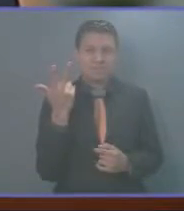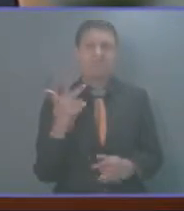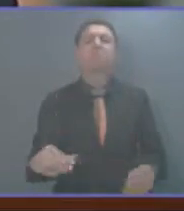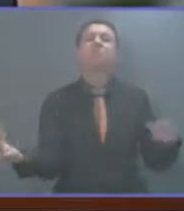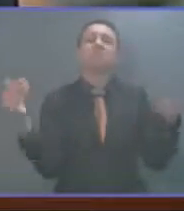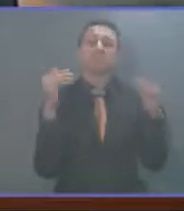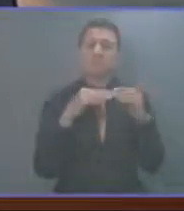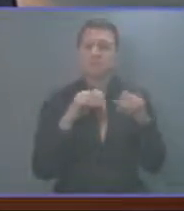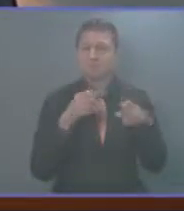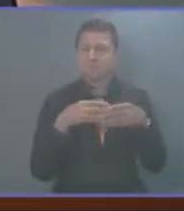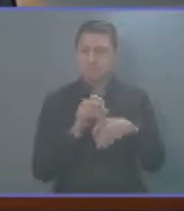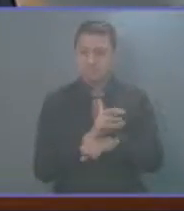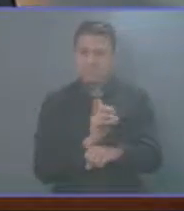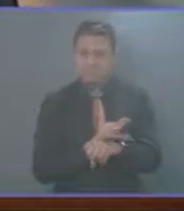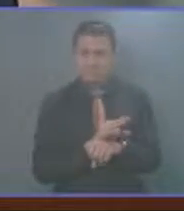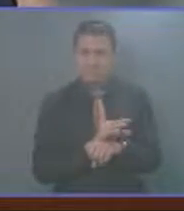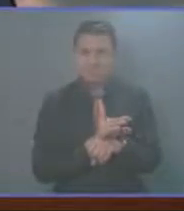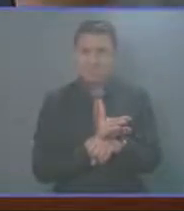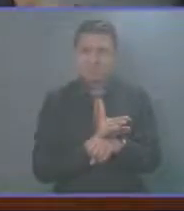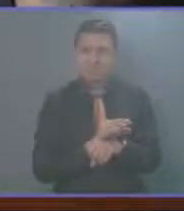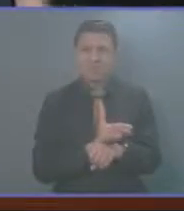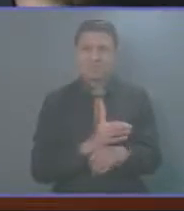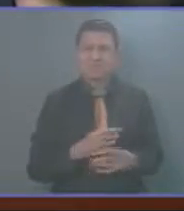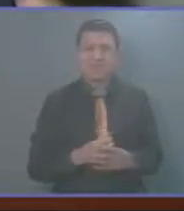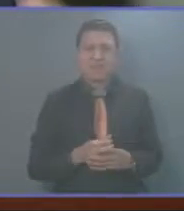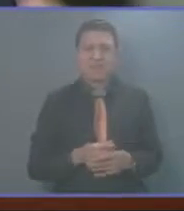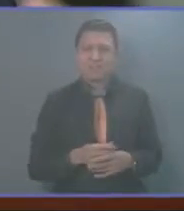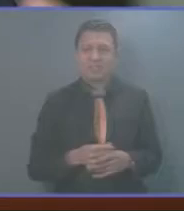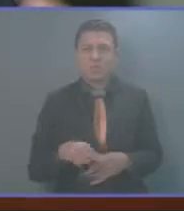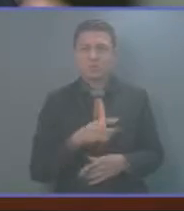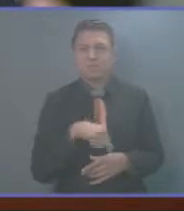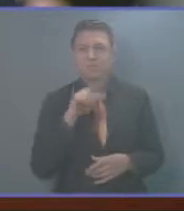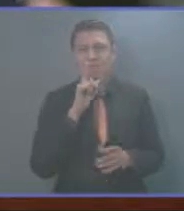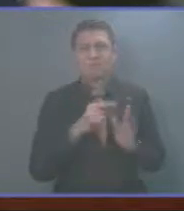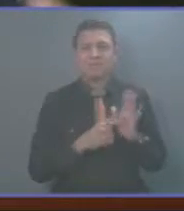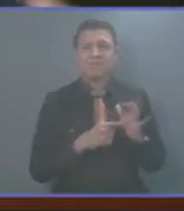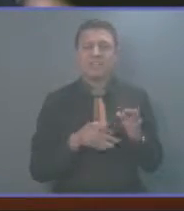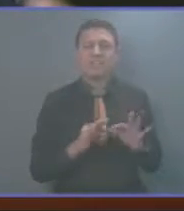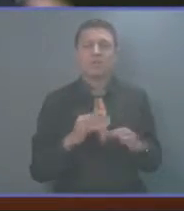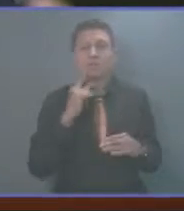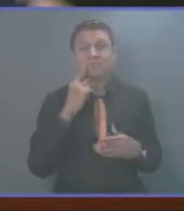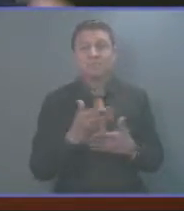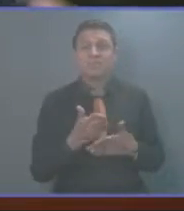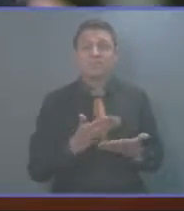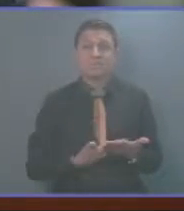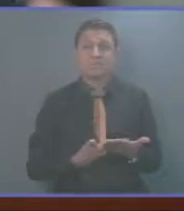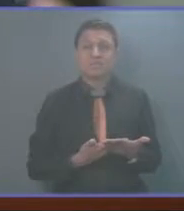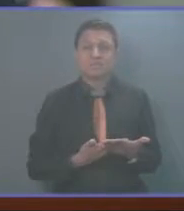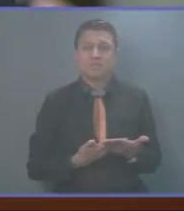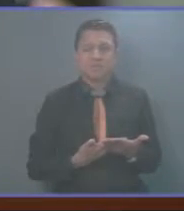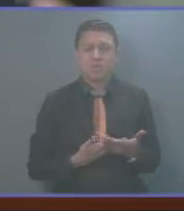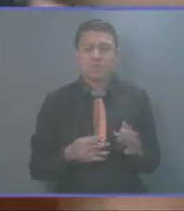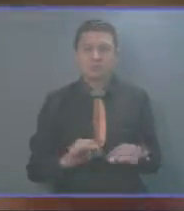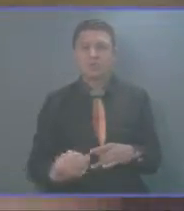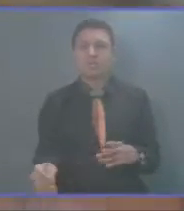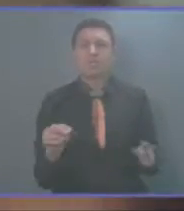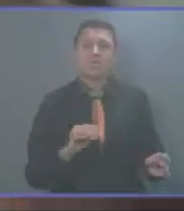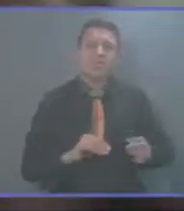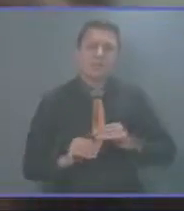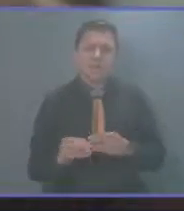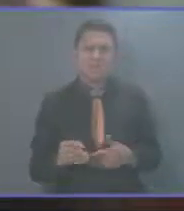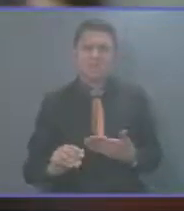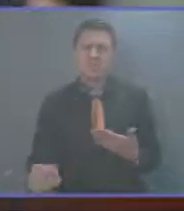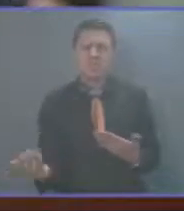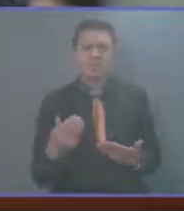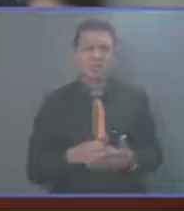también un recomendable al Ministro de Hacienda en el sentido de que se puedan incorporar fondos para que se pueda reparar el excine